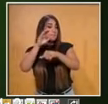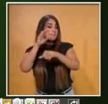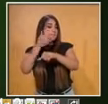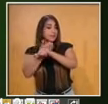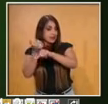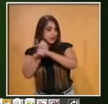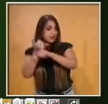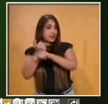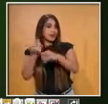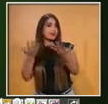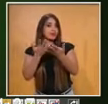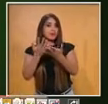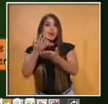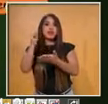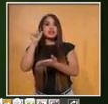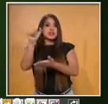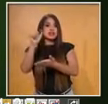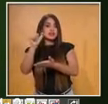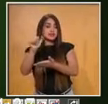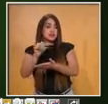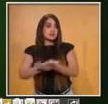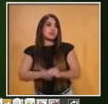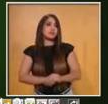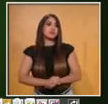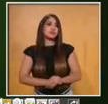rosa caben 8 16avos.